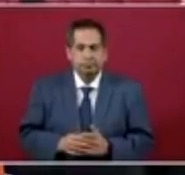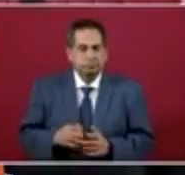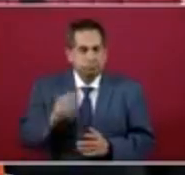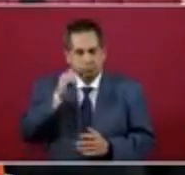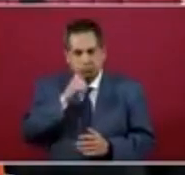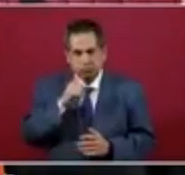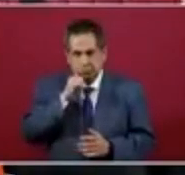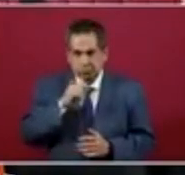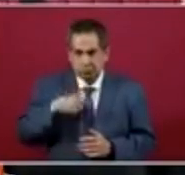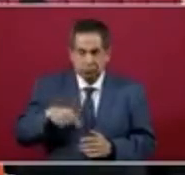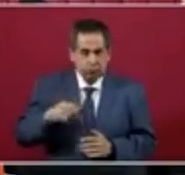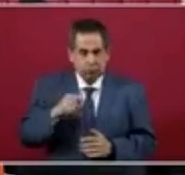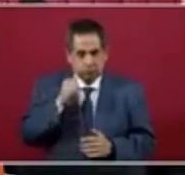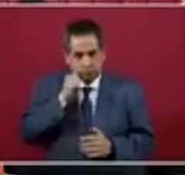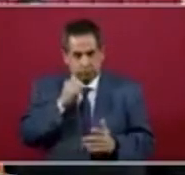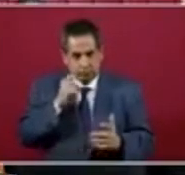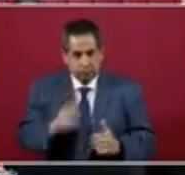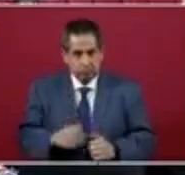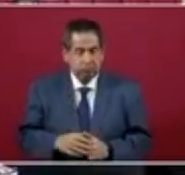siempre